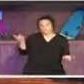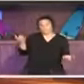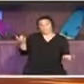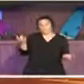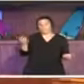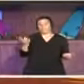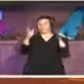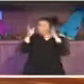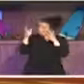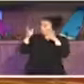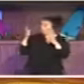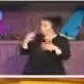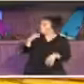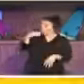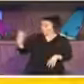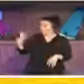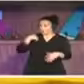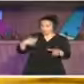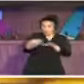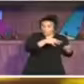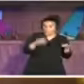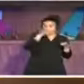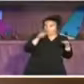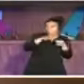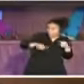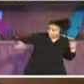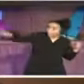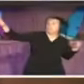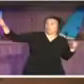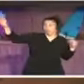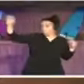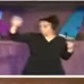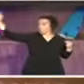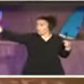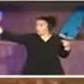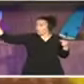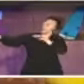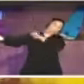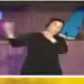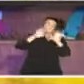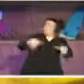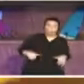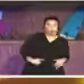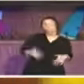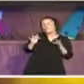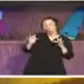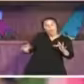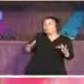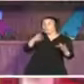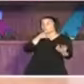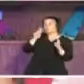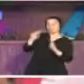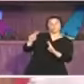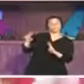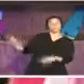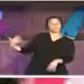te doy, como en el culo de Europa soy. Aquí no vuelvas a quien mirado no está, a